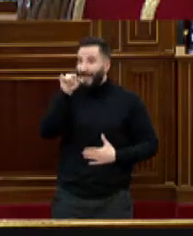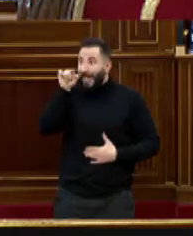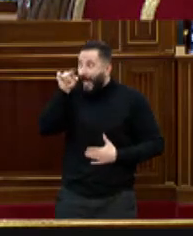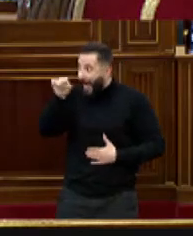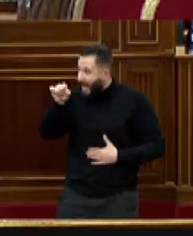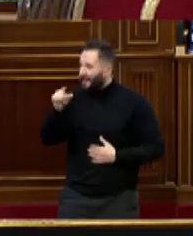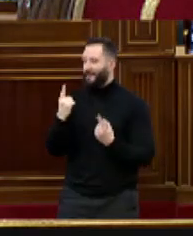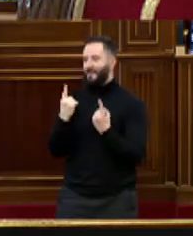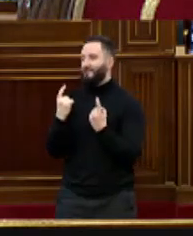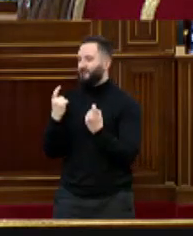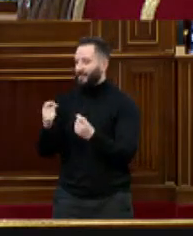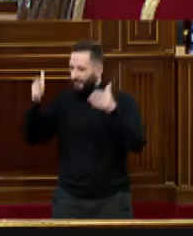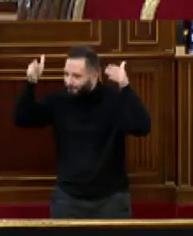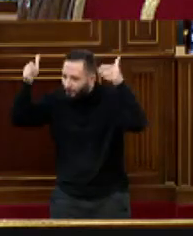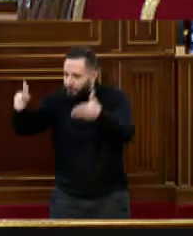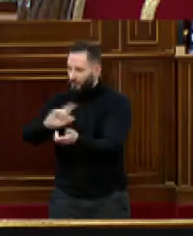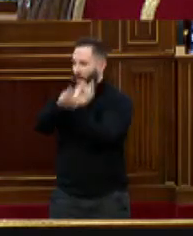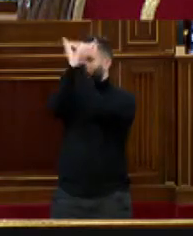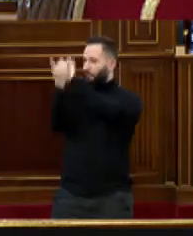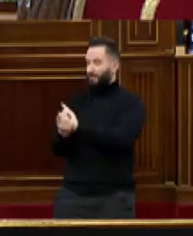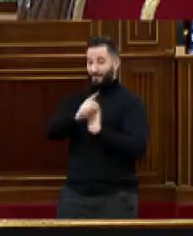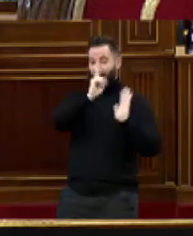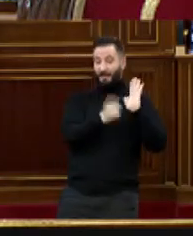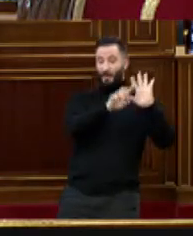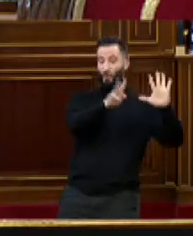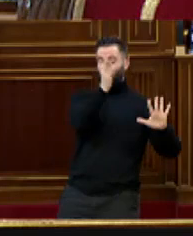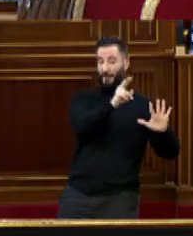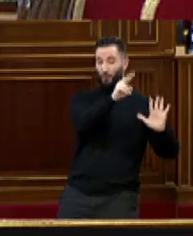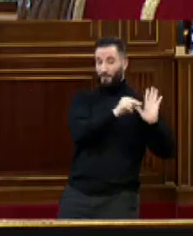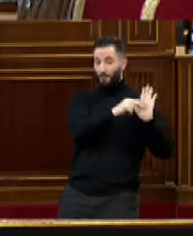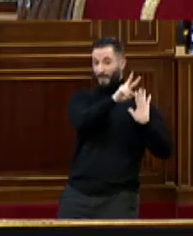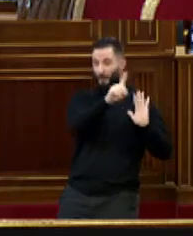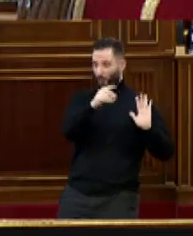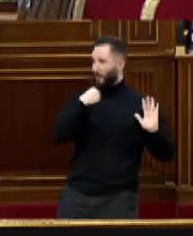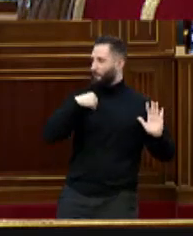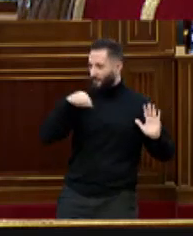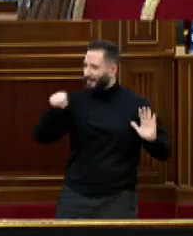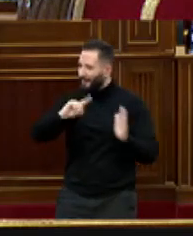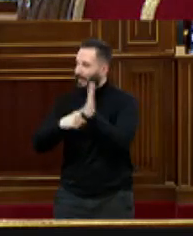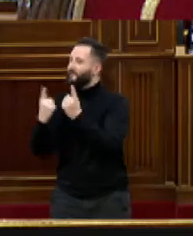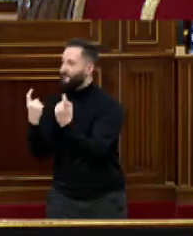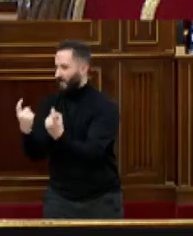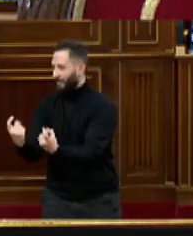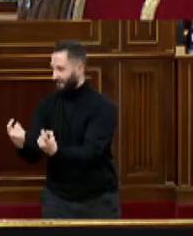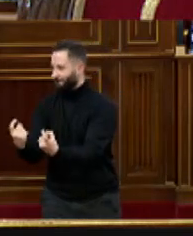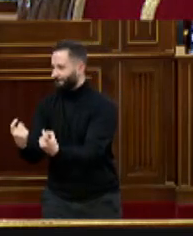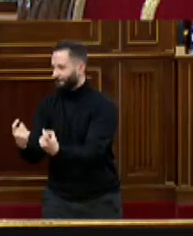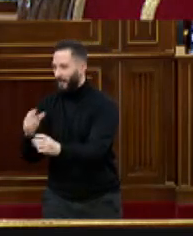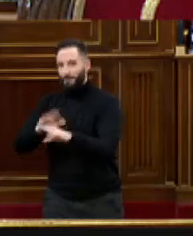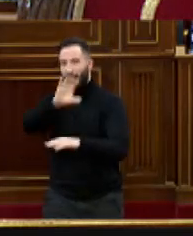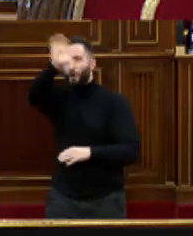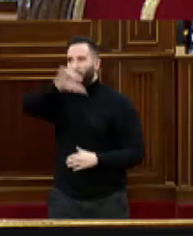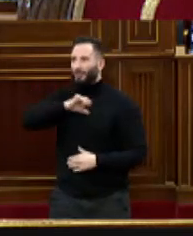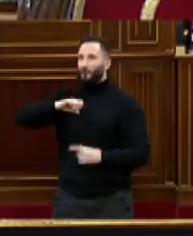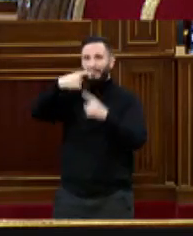falta esa gran Revolución que significó la ley 8 2021 para todo el estado en distintas comunidades